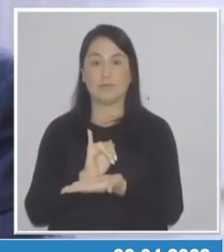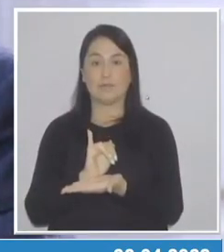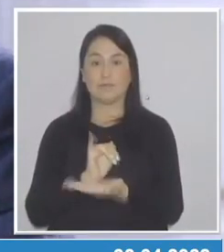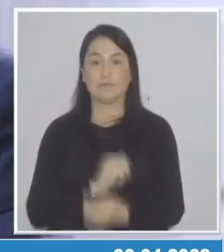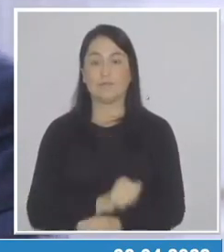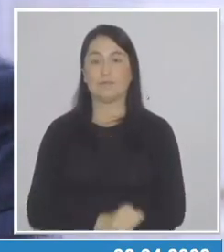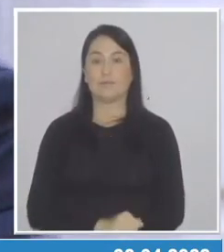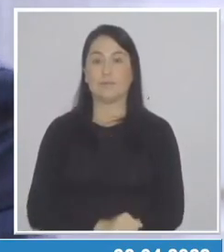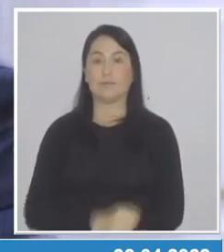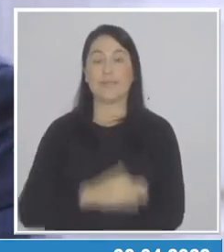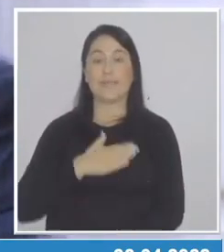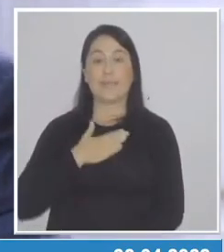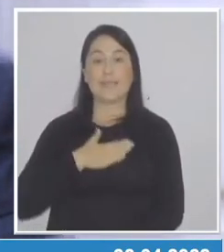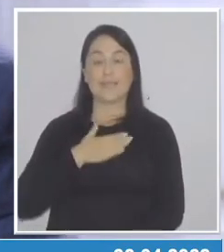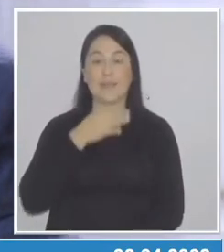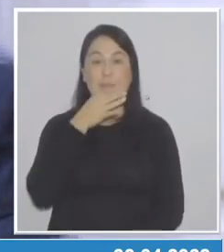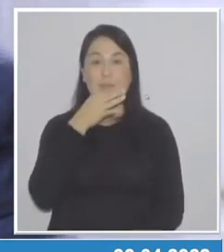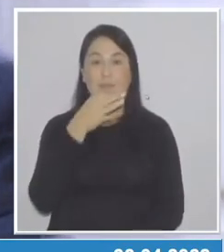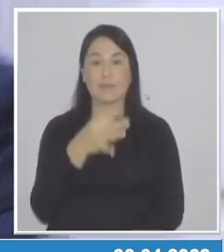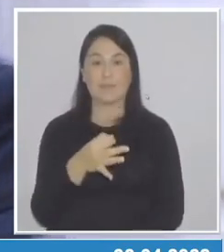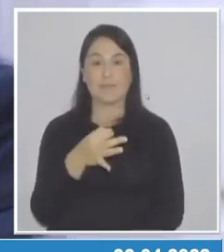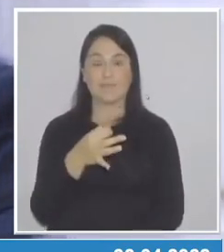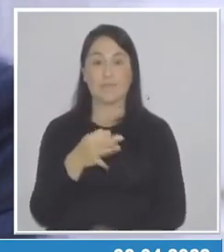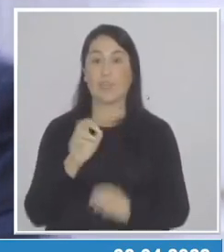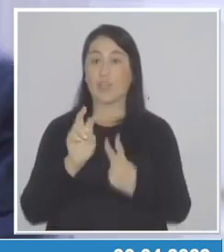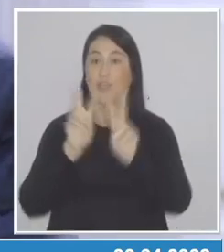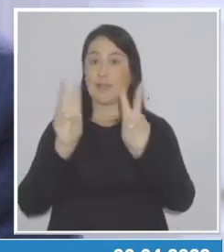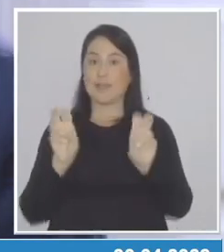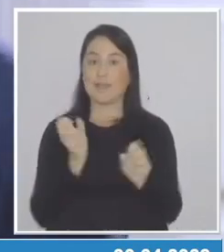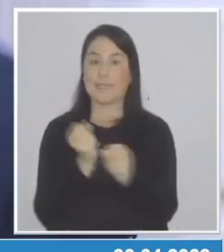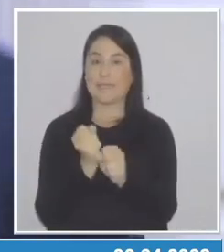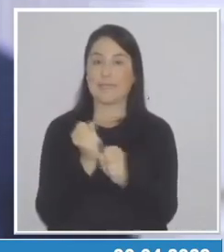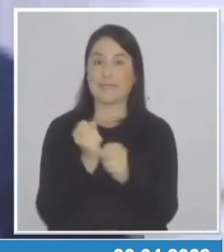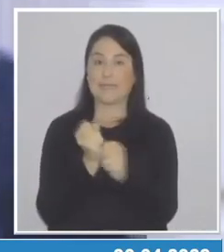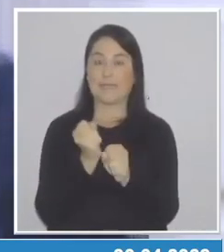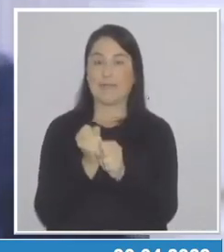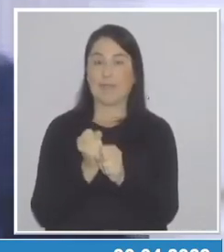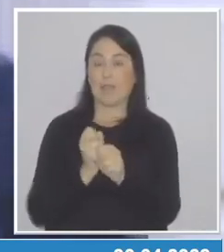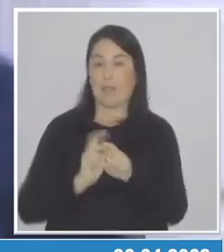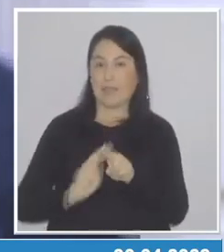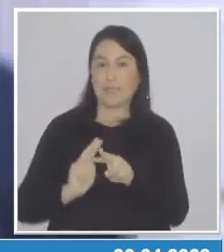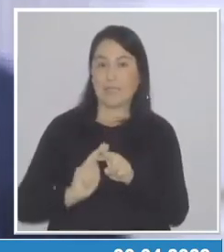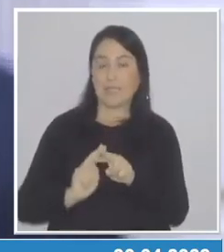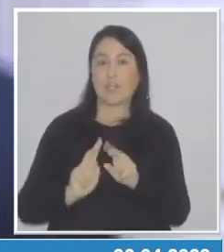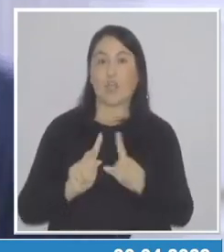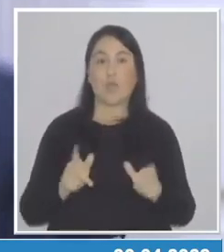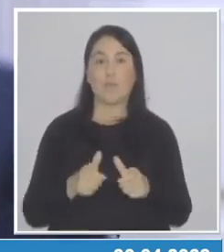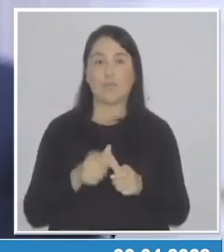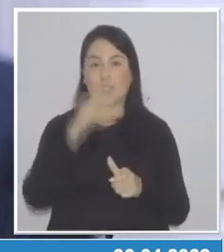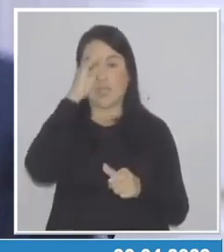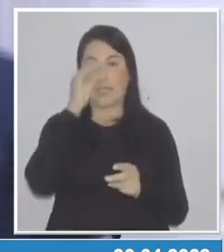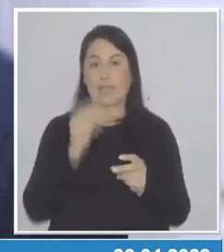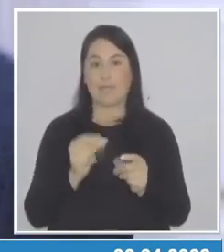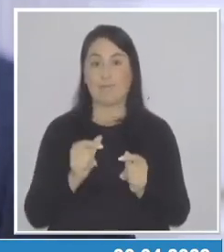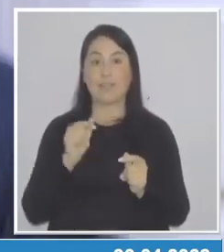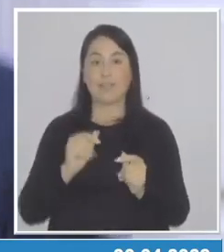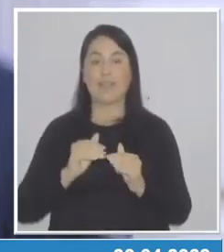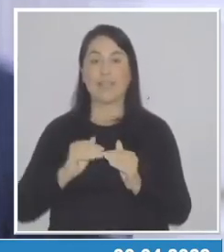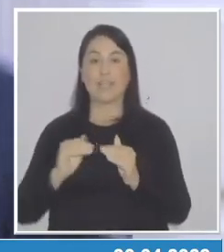quisiéramos señalar que en relación con el trabajo que está desarrollando la comisión experta y esta subcomisión en